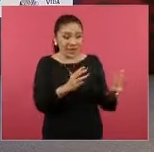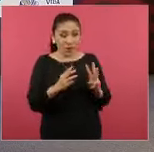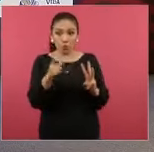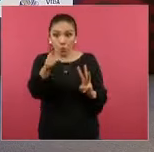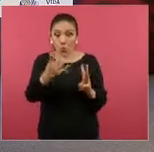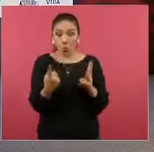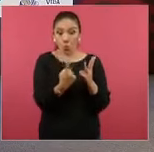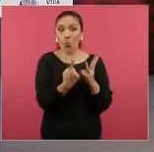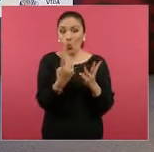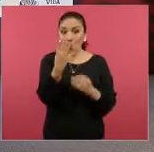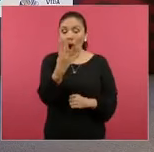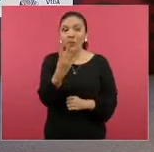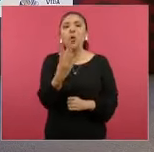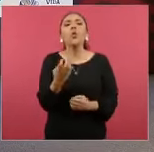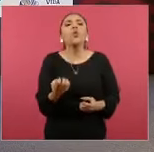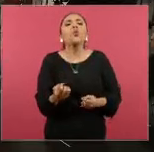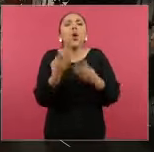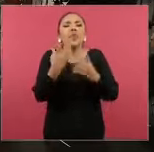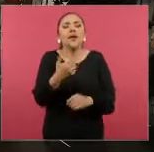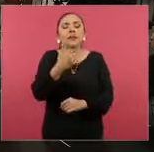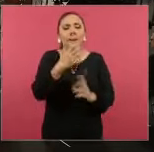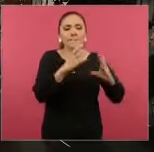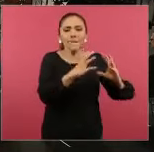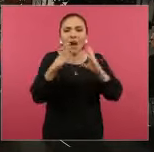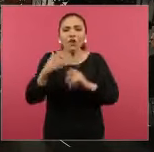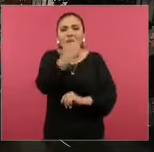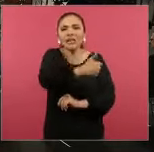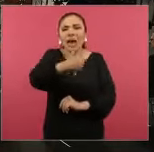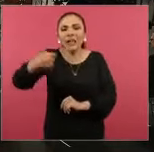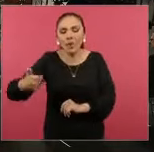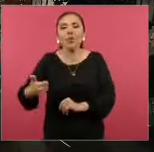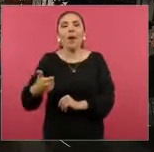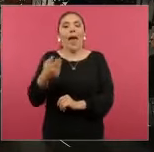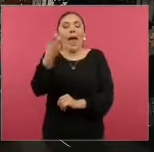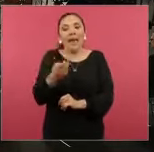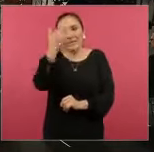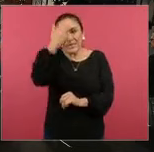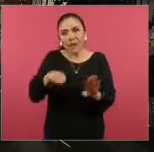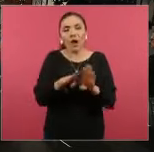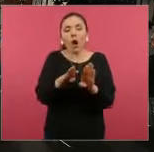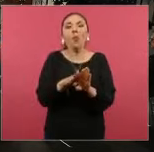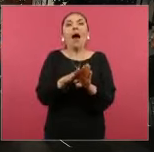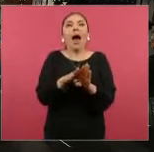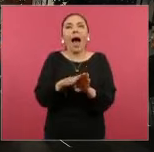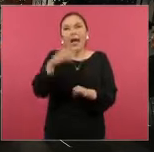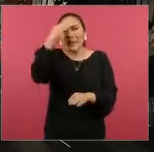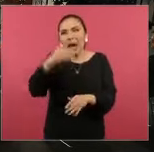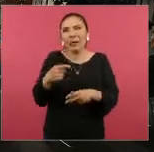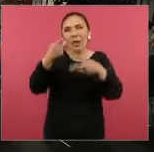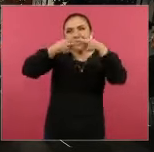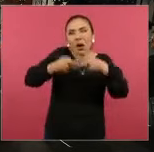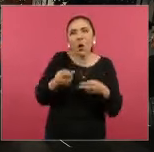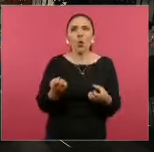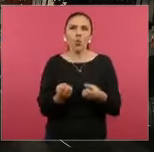las matemáticas, está de alguna manera estructurando por medio oral un contenido,